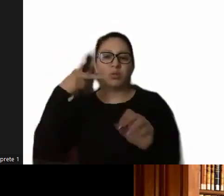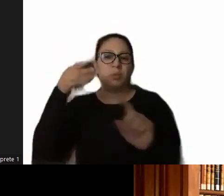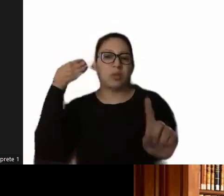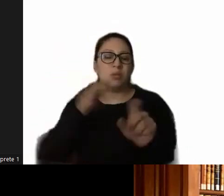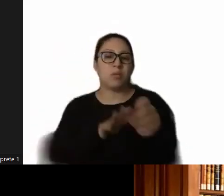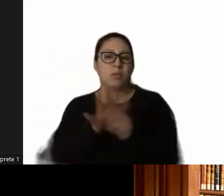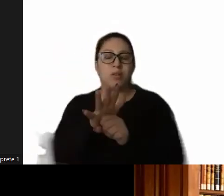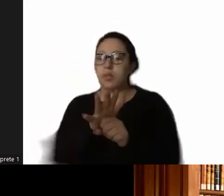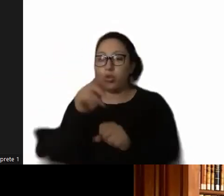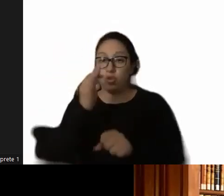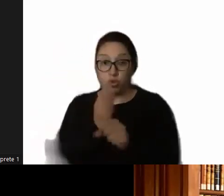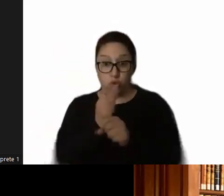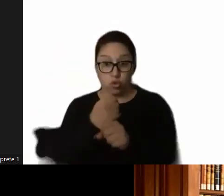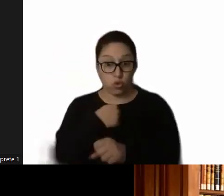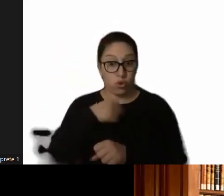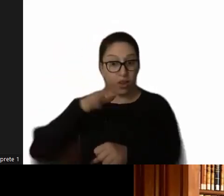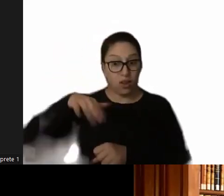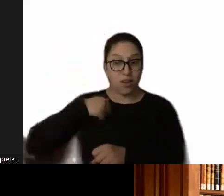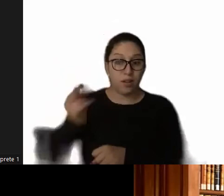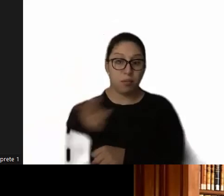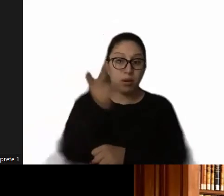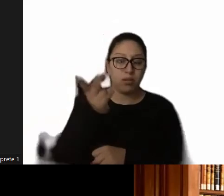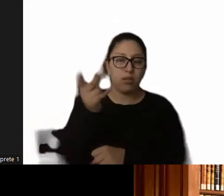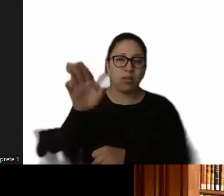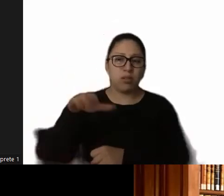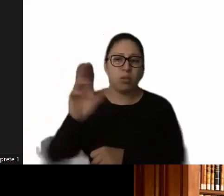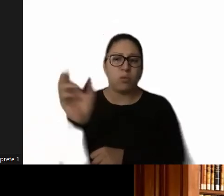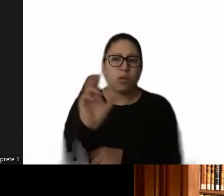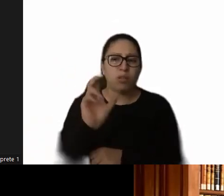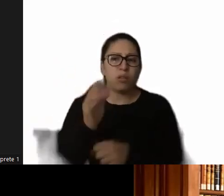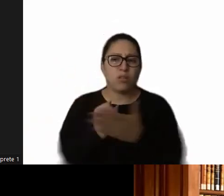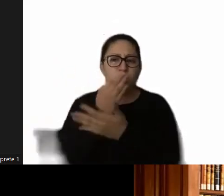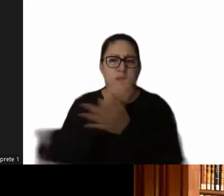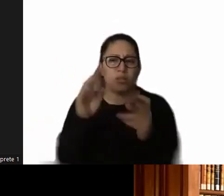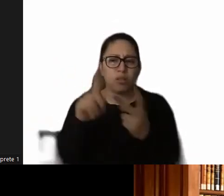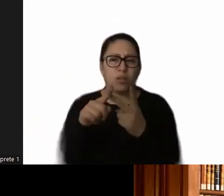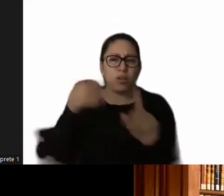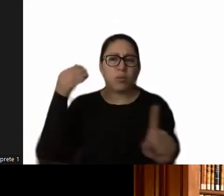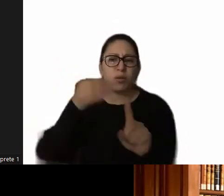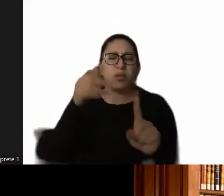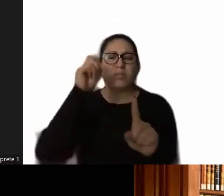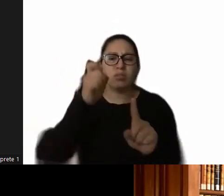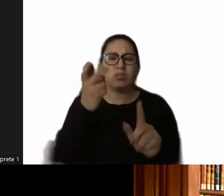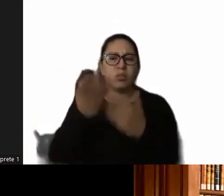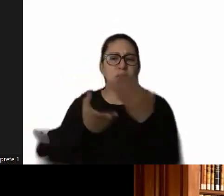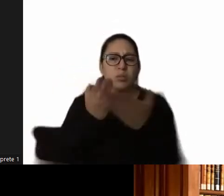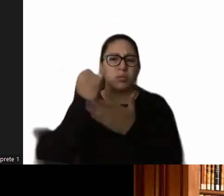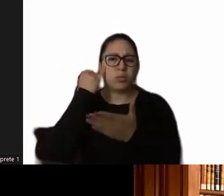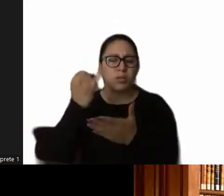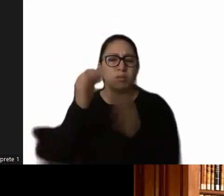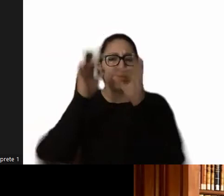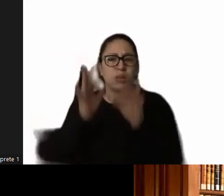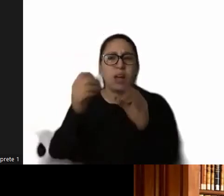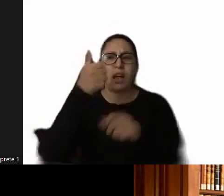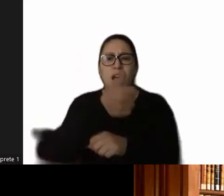pregunté expresamente cuándo y de qué se trataban, que nos digan artículo por artículo su propuesta, porque no viene